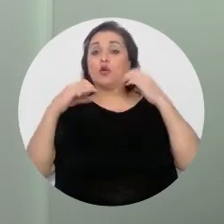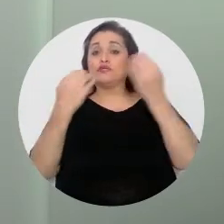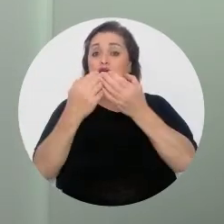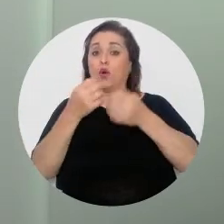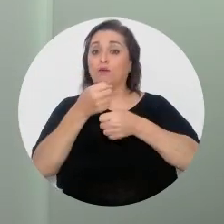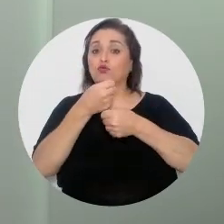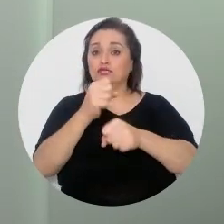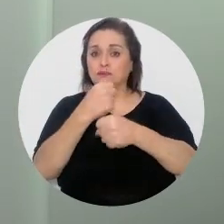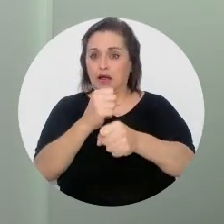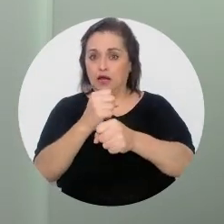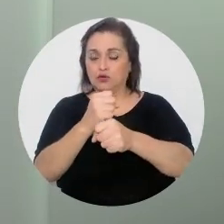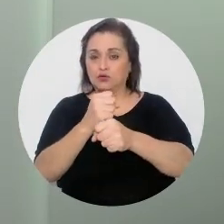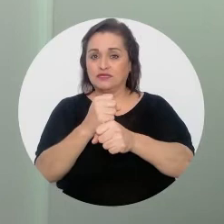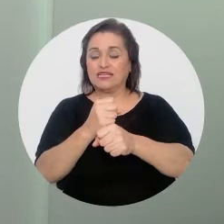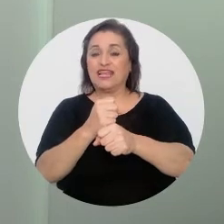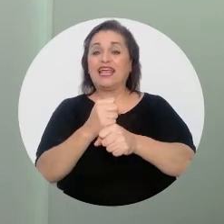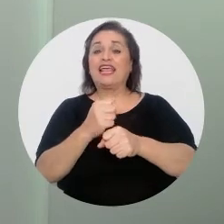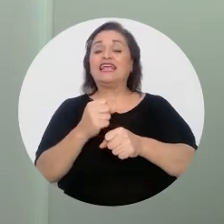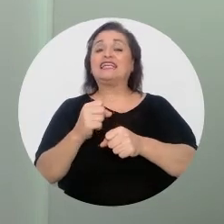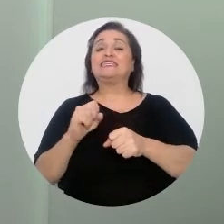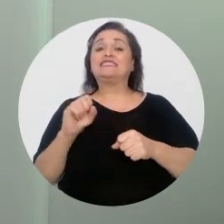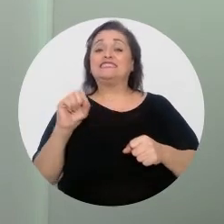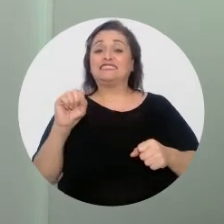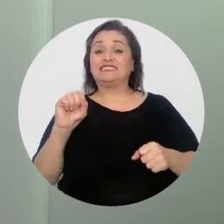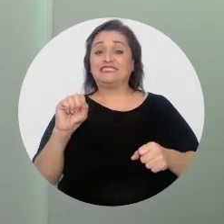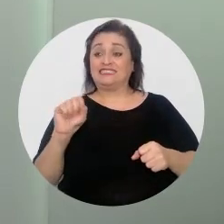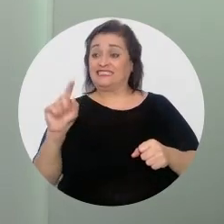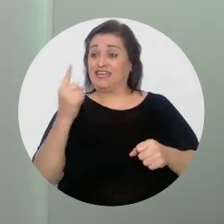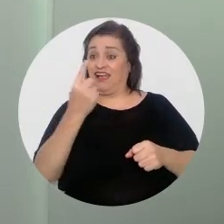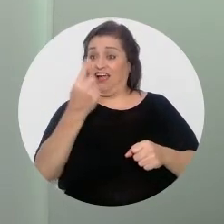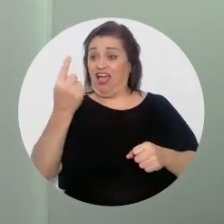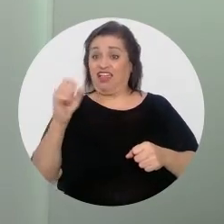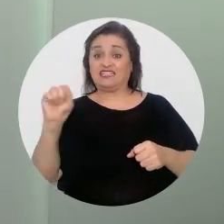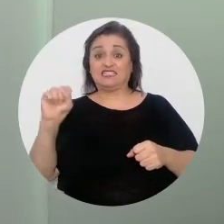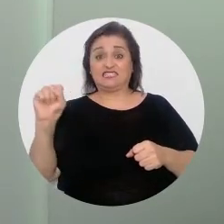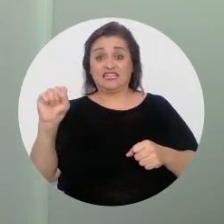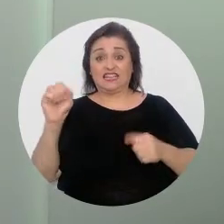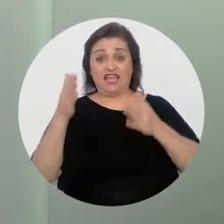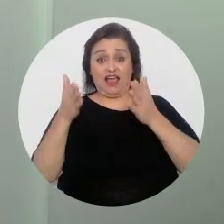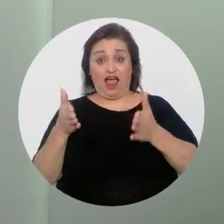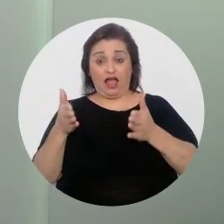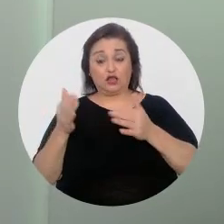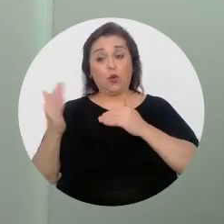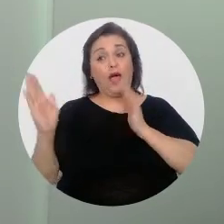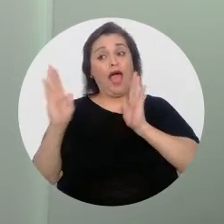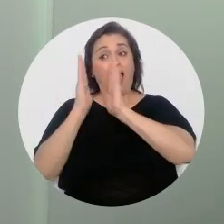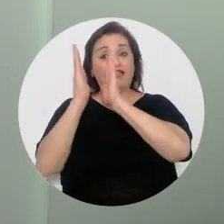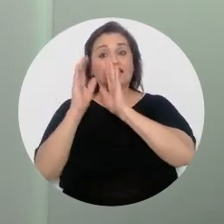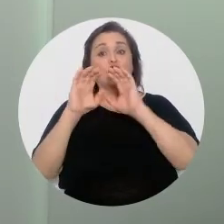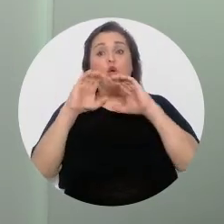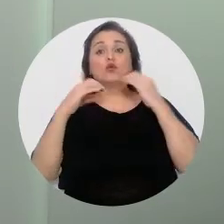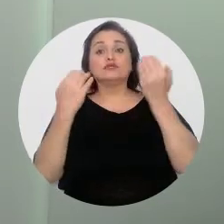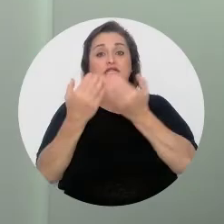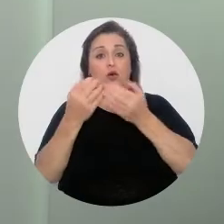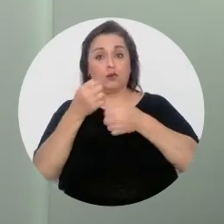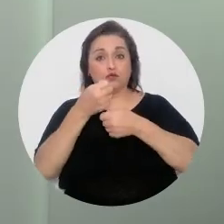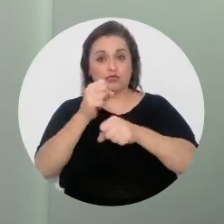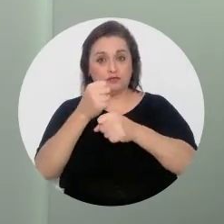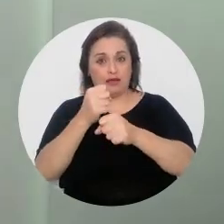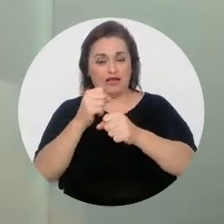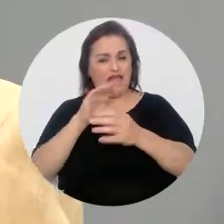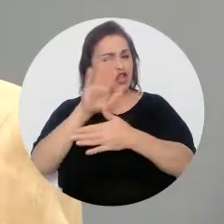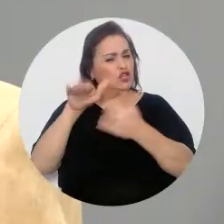municipales del país y las sindicaturas, que es el representante distrital ante el Consejo Municipal. Todo